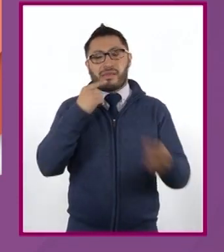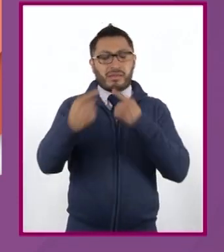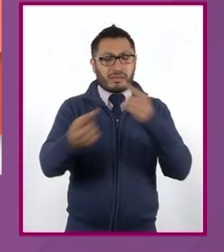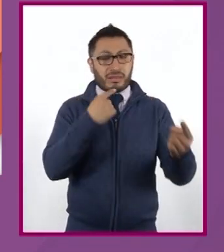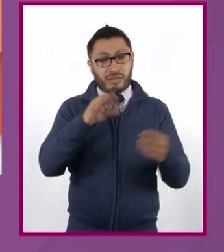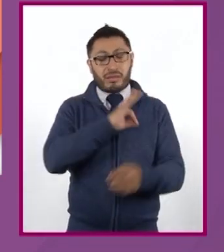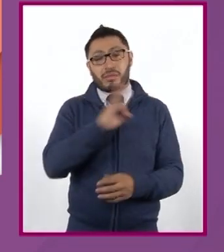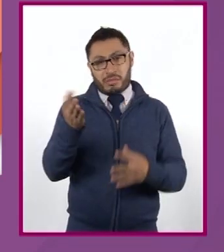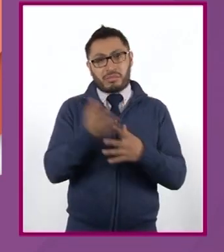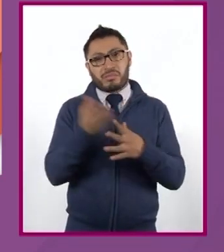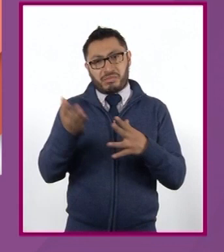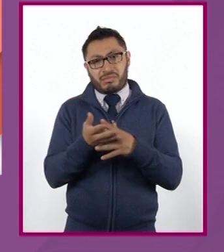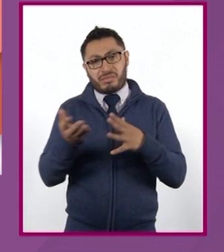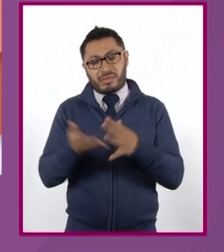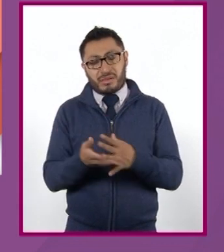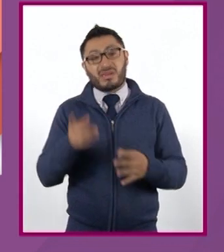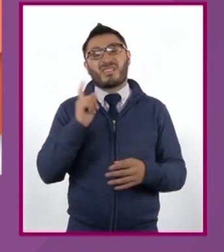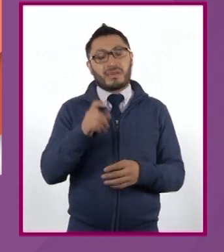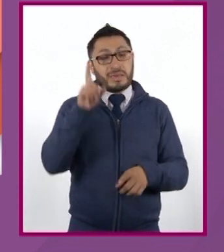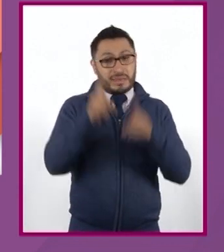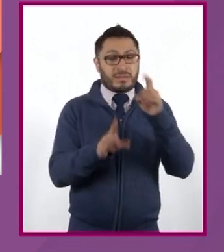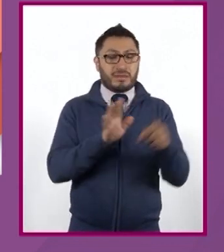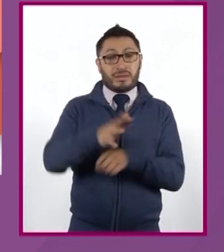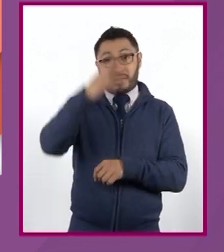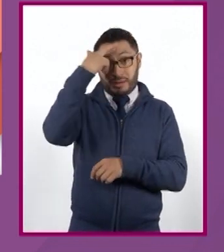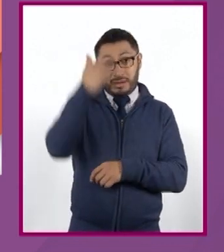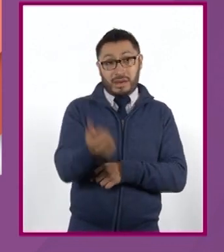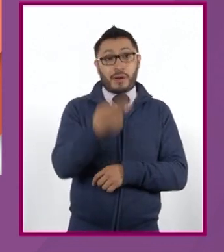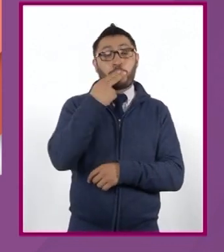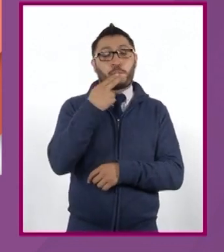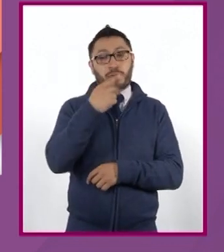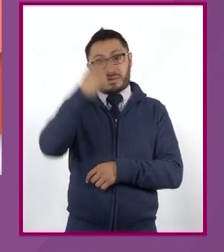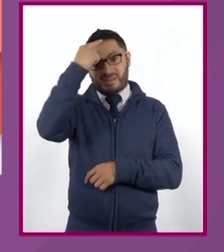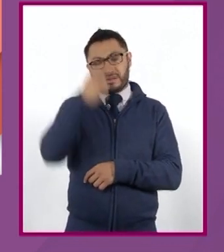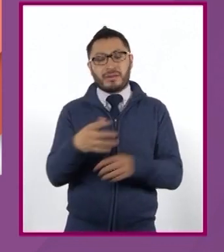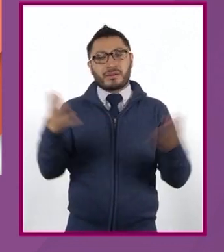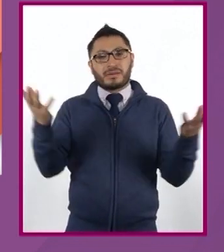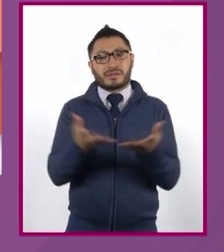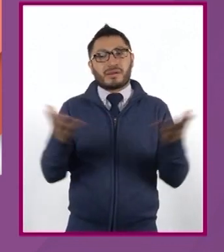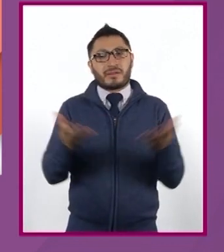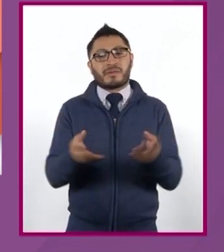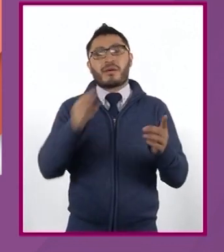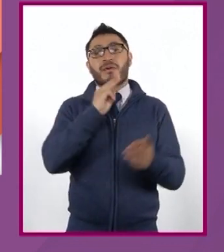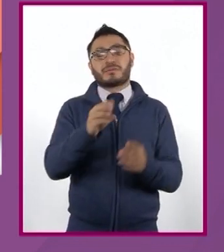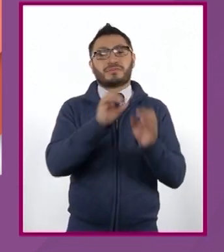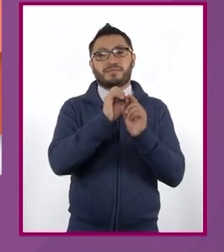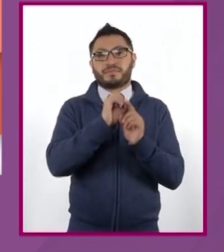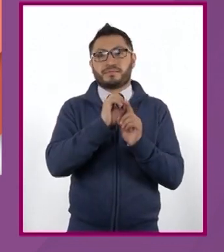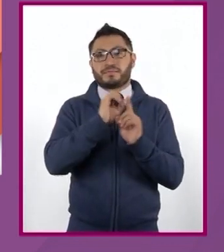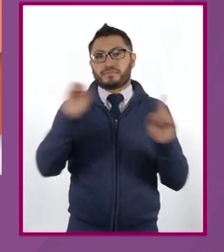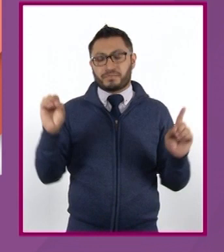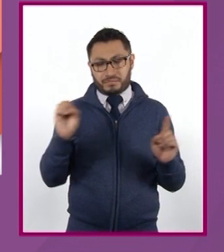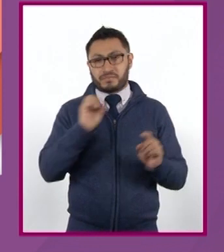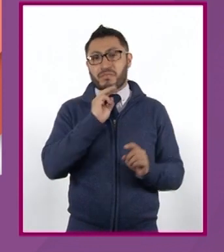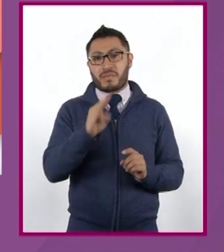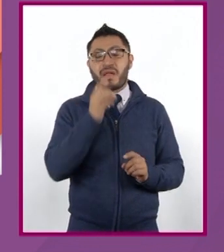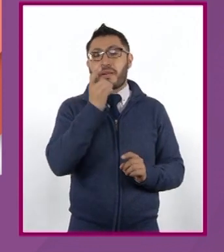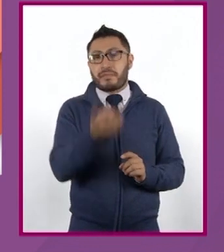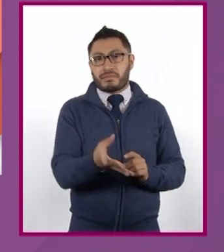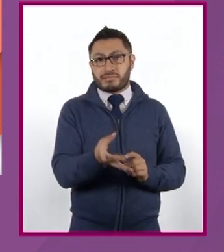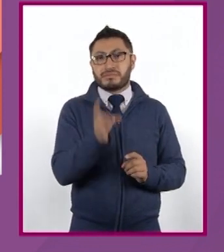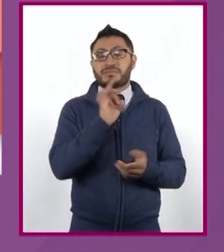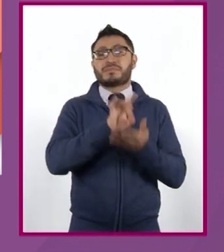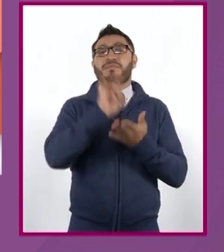clasificarse de acuerdo con los razonamientos que se usan para la realización de los mensajes. Esto quiere